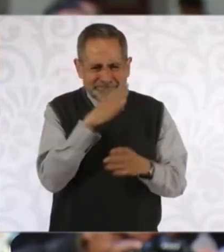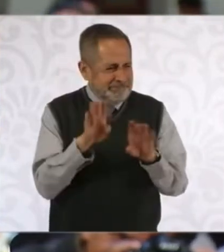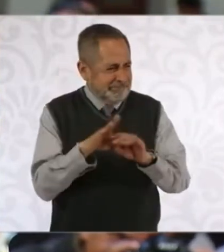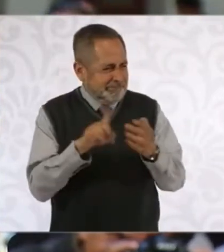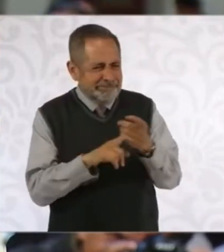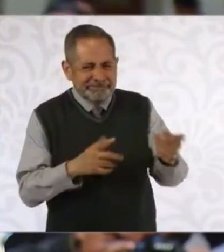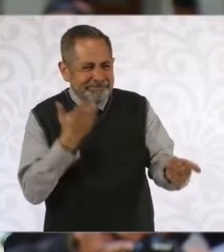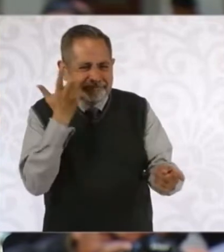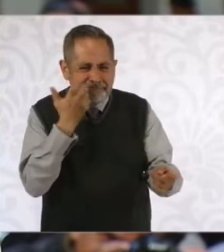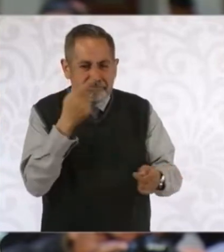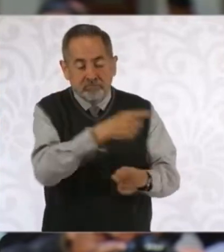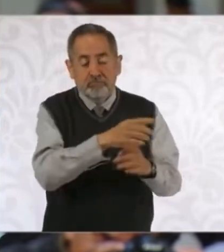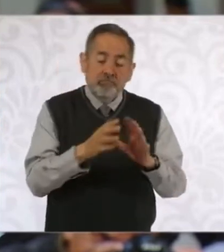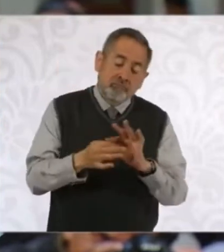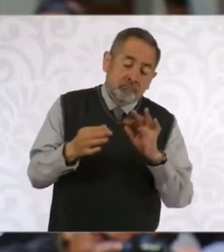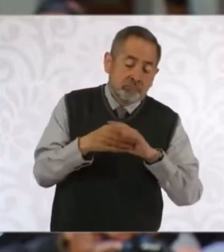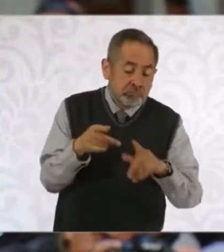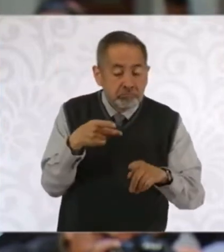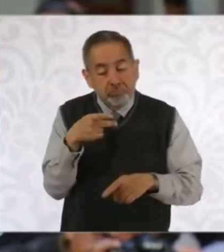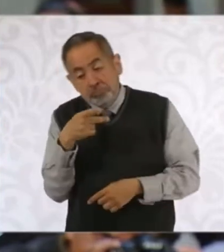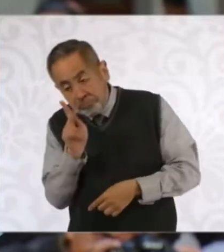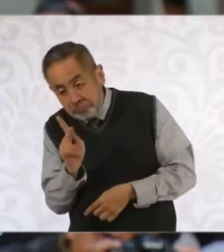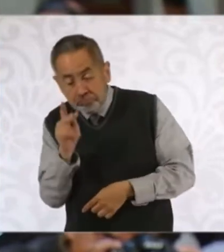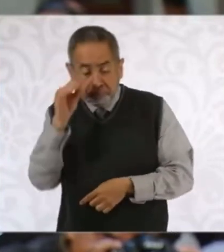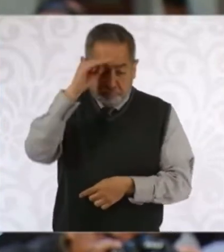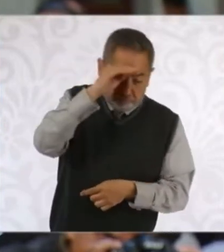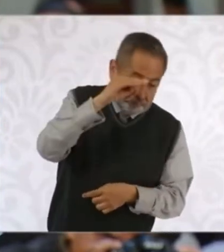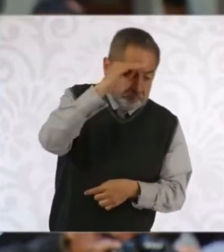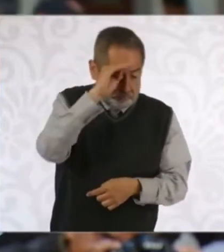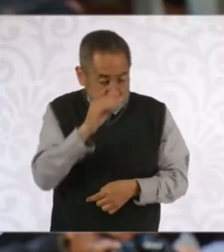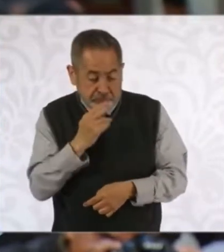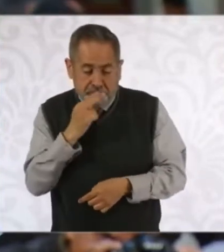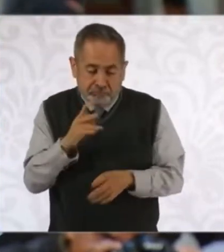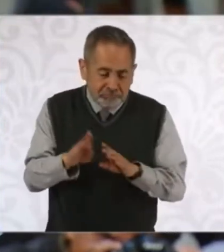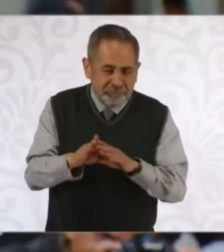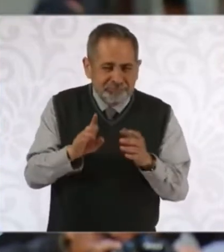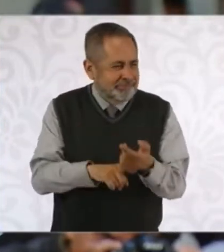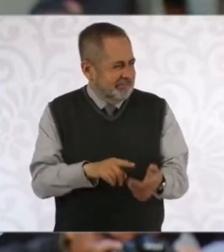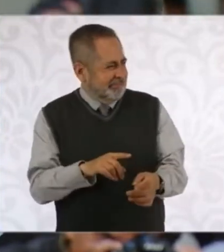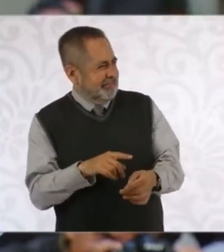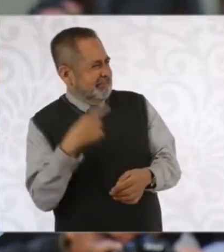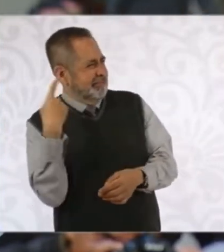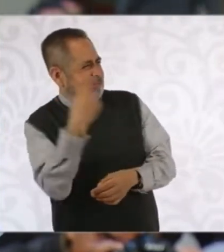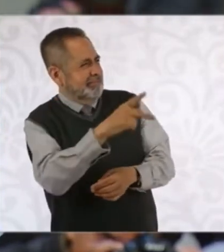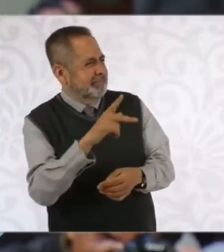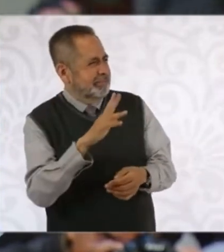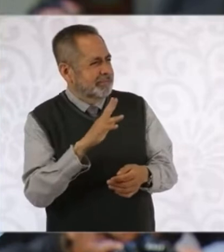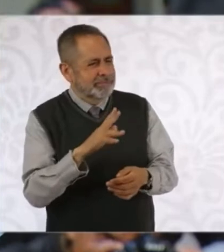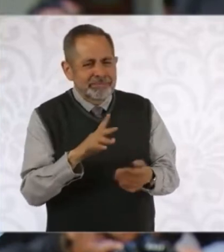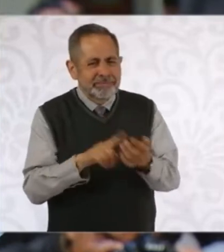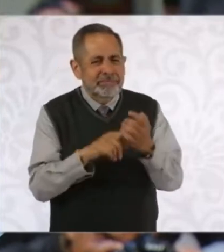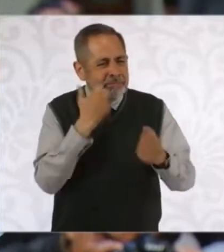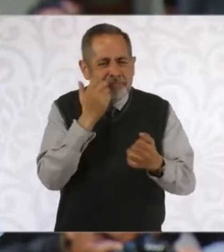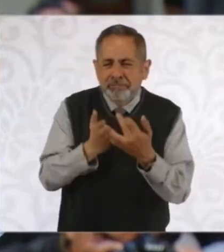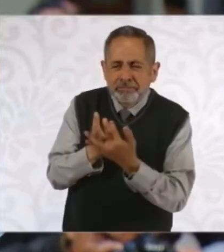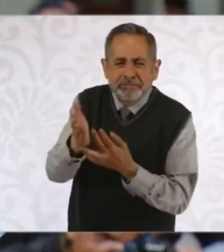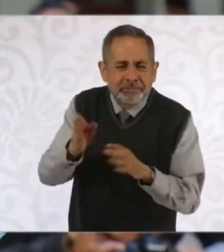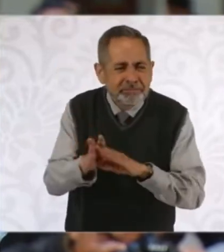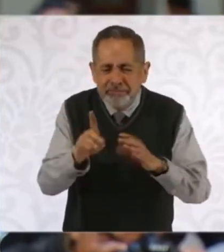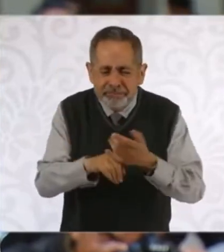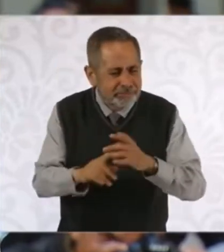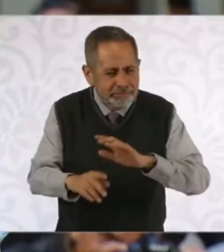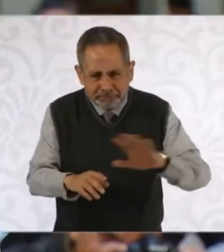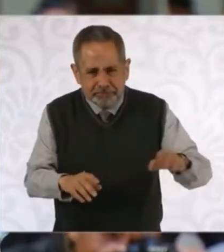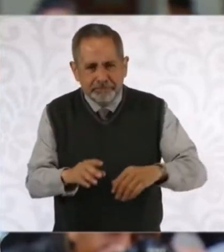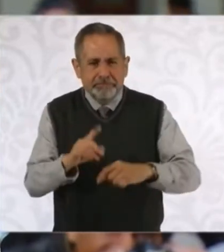manera pragmática o resultado de alguna voluntad política esporádica y espontánea, ahora sí se quieren meter al tema de la Corte.